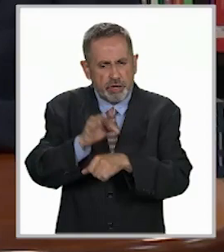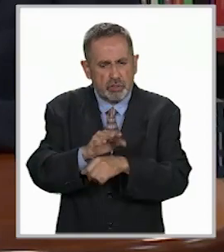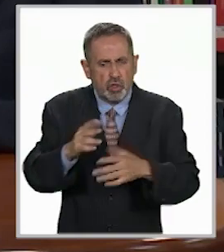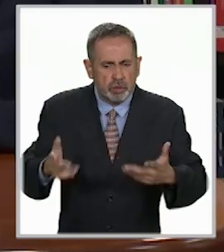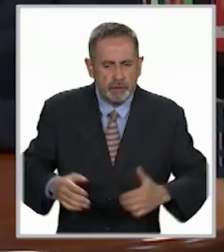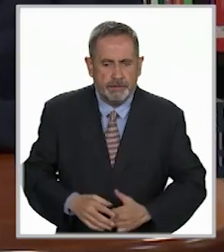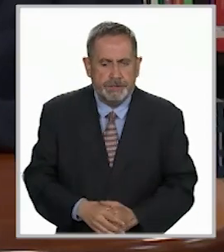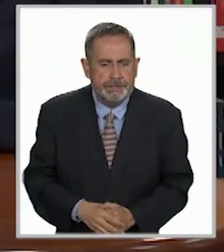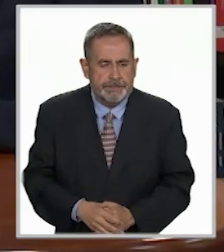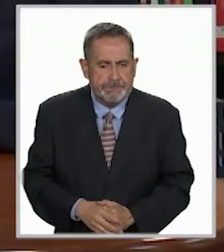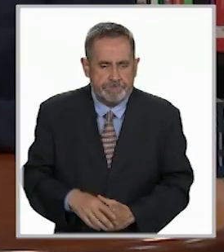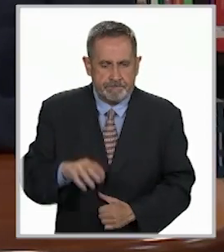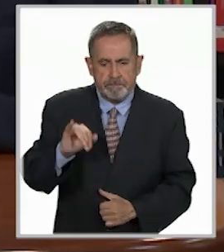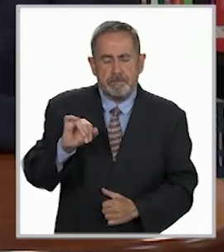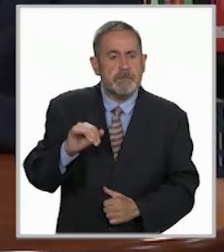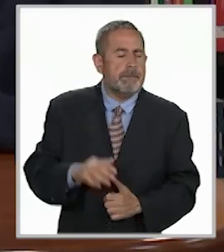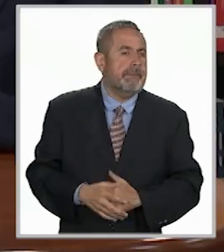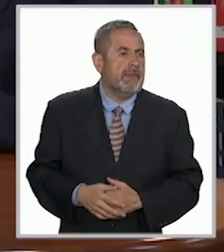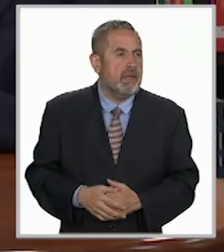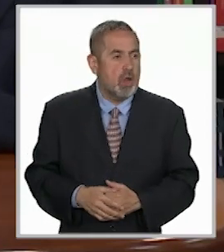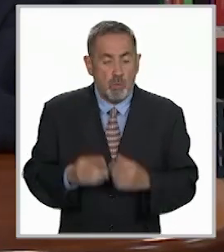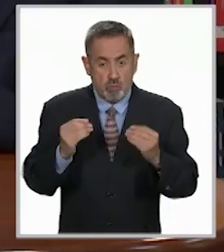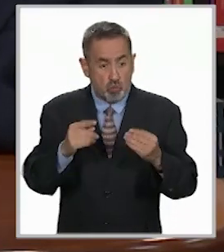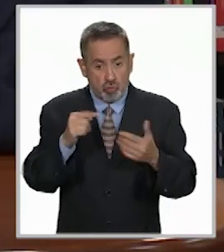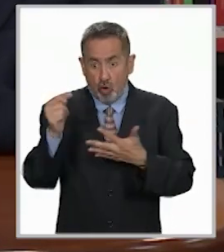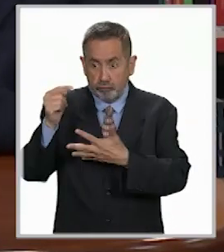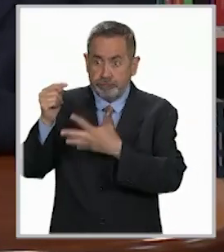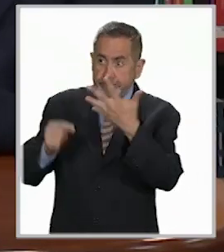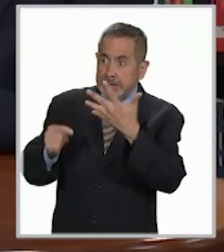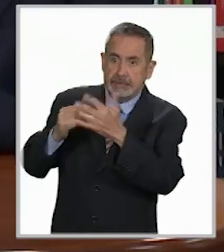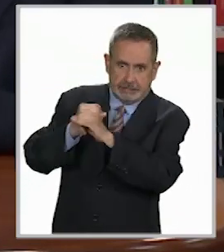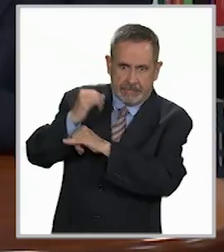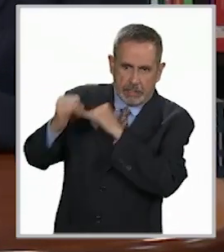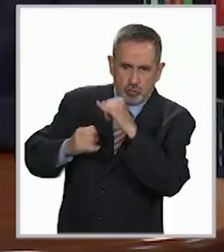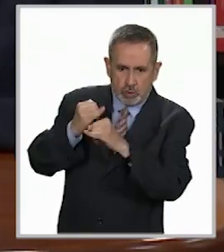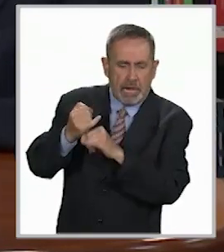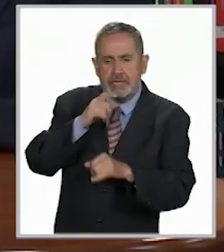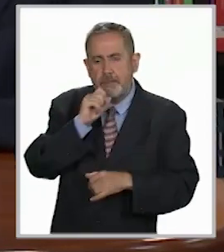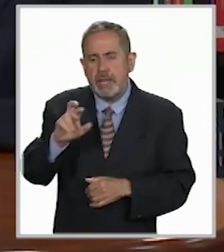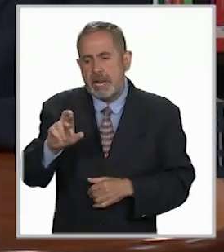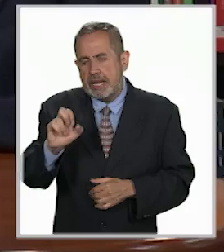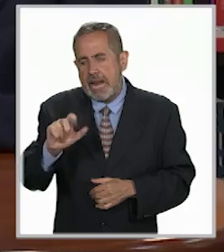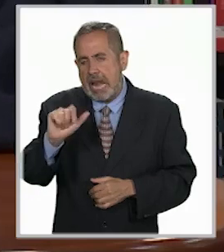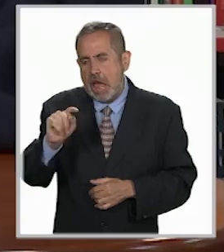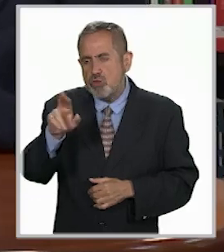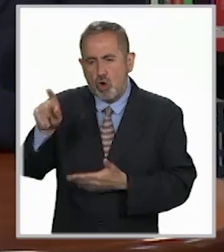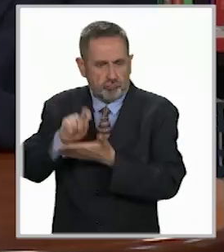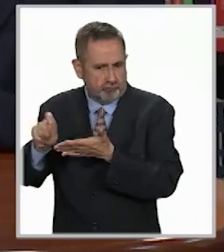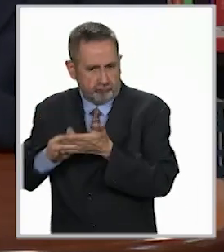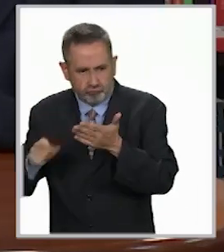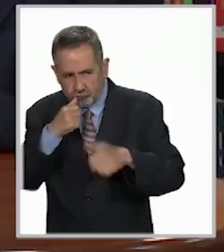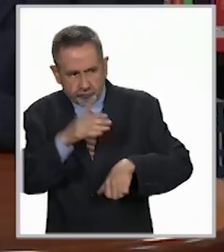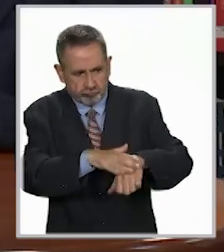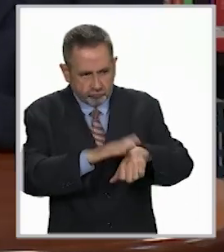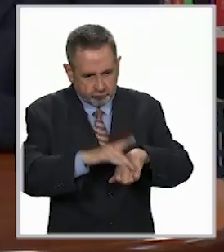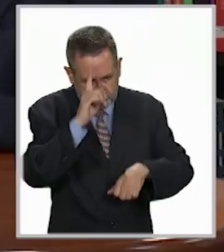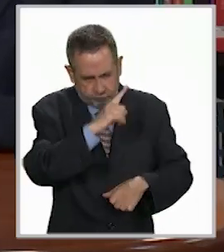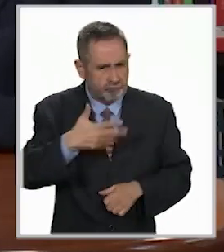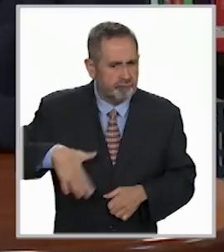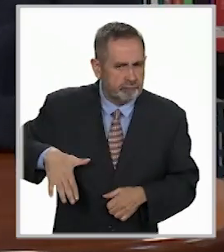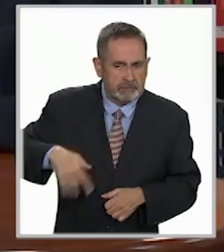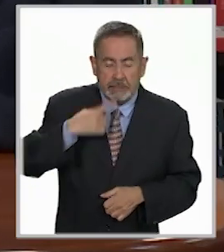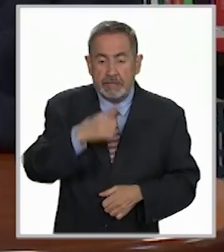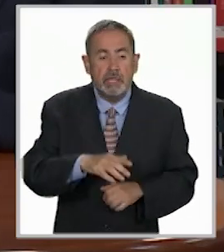la protección de derechos? Exactamente, y de hecho, mucho de lo que hacen estos mecanismos, no solo los relatores, sino también, por ejemplo, lo que mencionaba